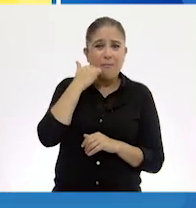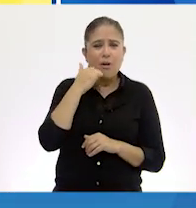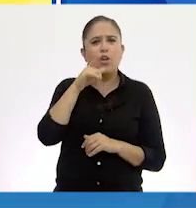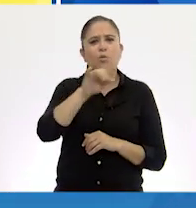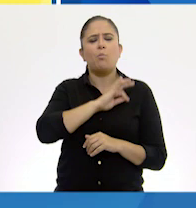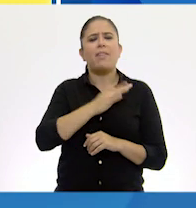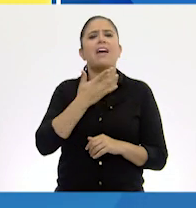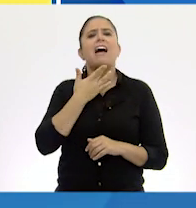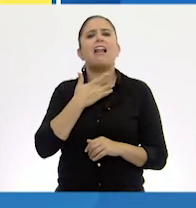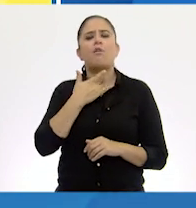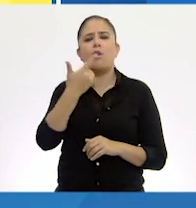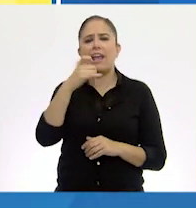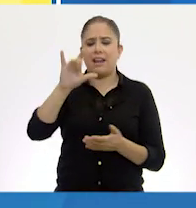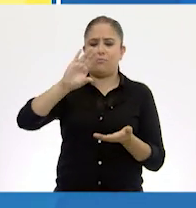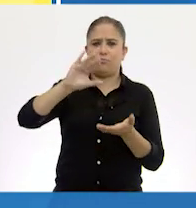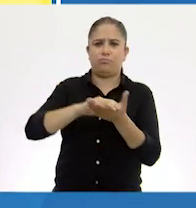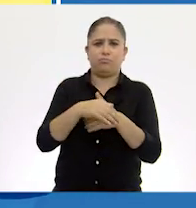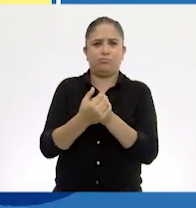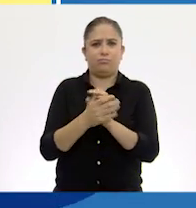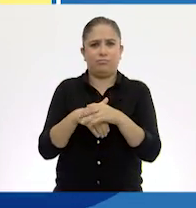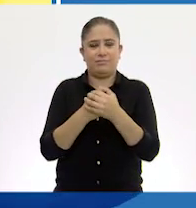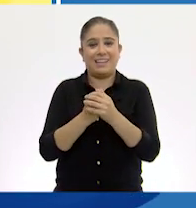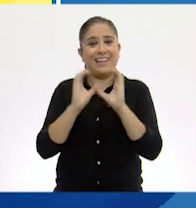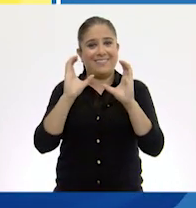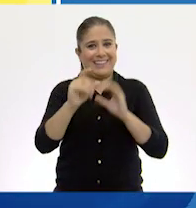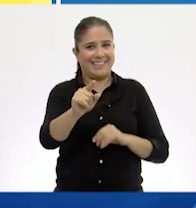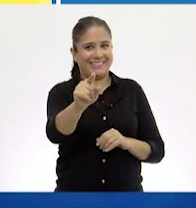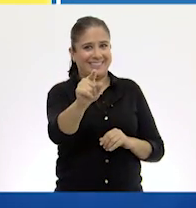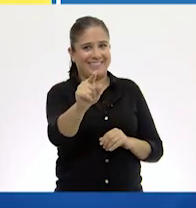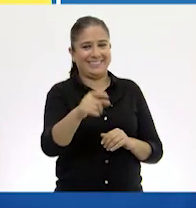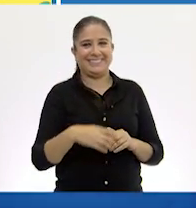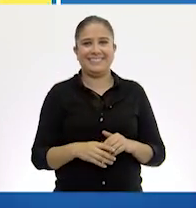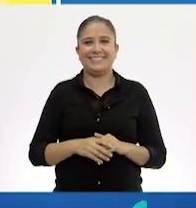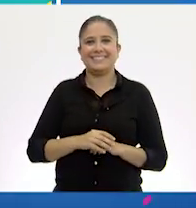usa desinfectantes a base de alcohol. ¡Cuídate!